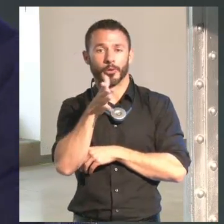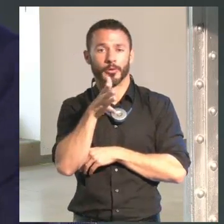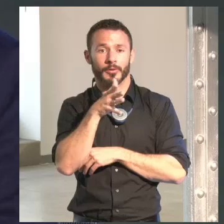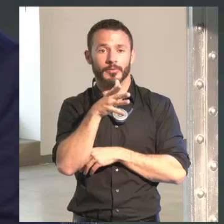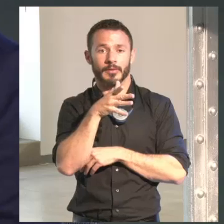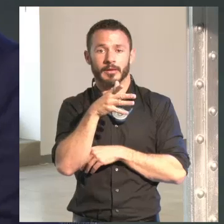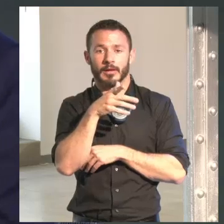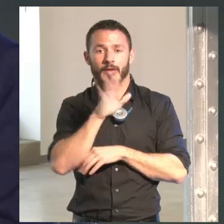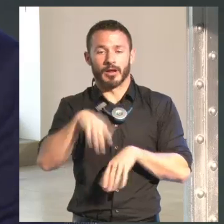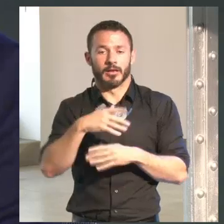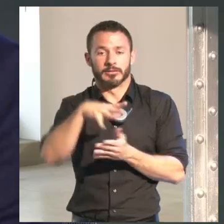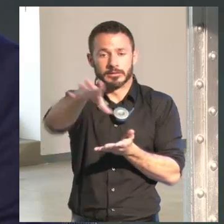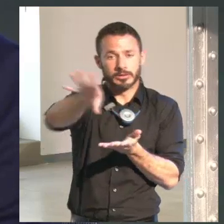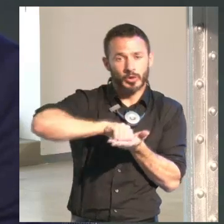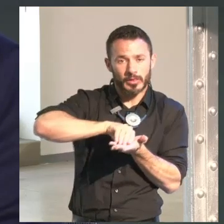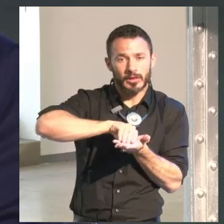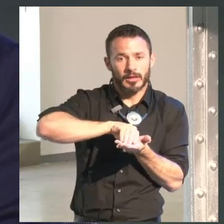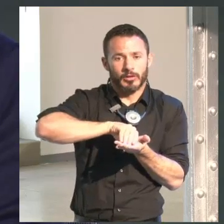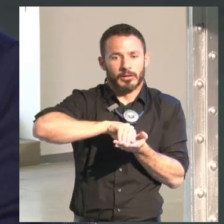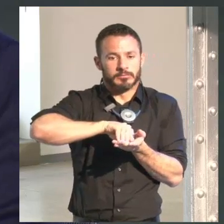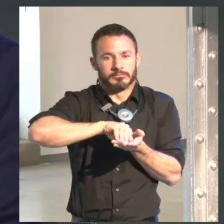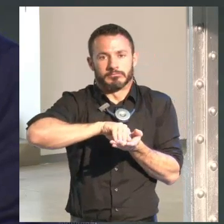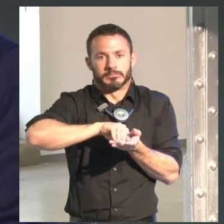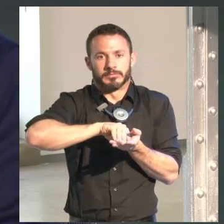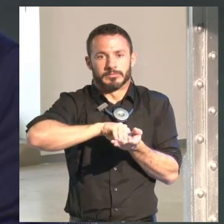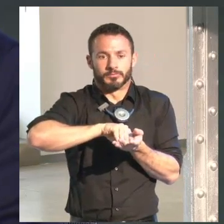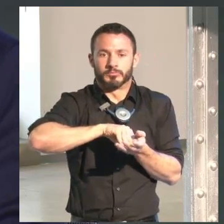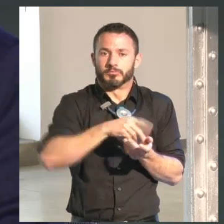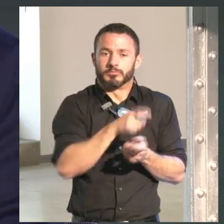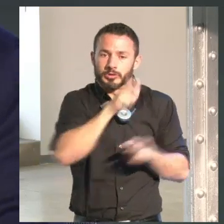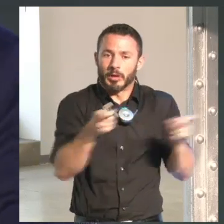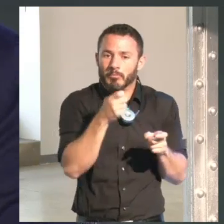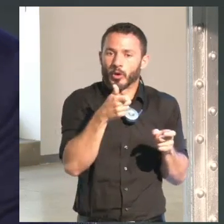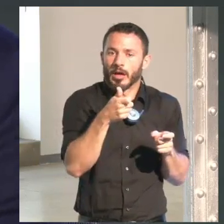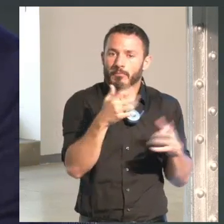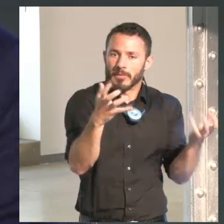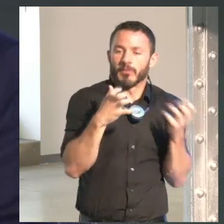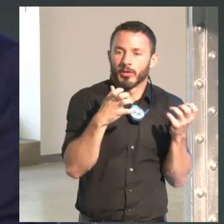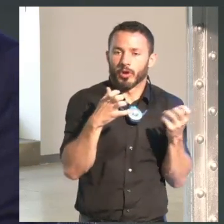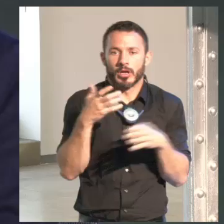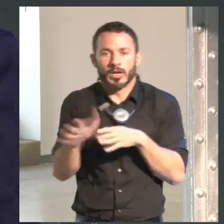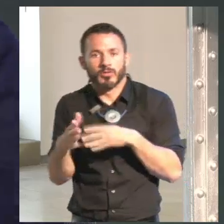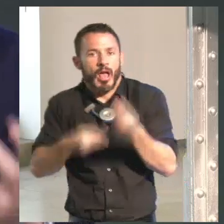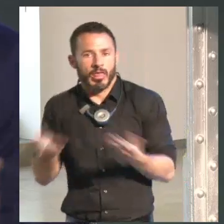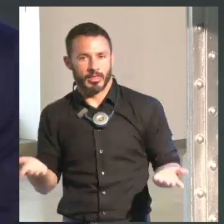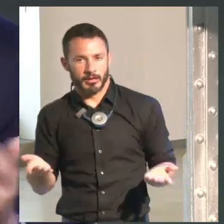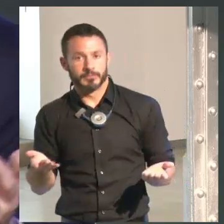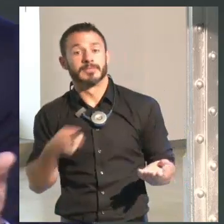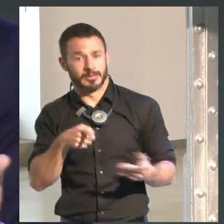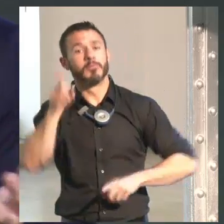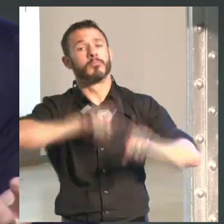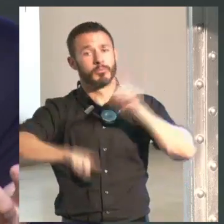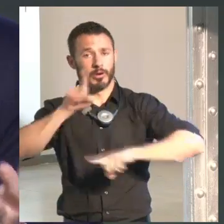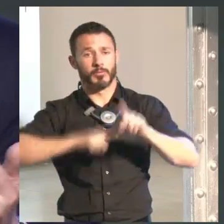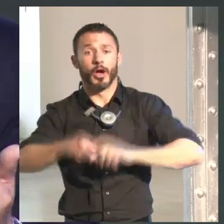al final pueden vivir muy pocos, ¿qué hacemos los demás? Entonces ahí tenemos un problema. Entonces, ¿cómo lo resolvemos? No lo sé, ya me